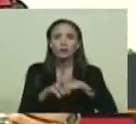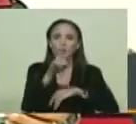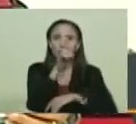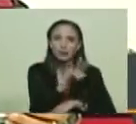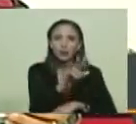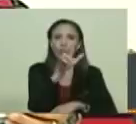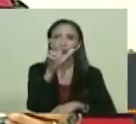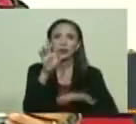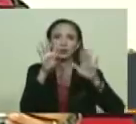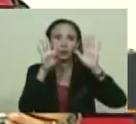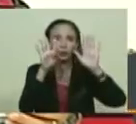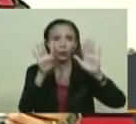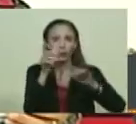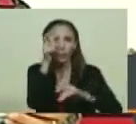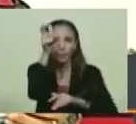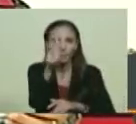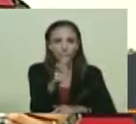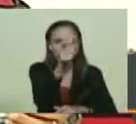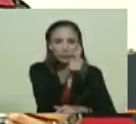159.739